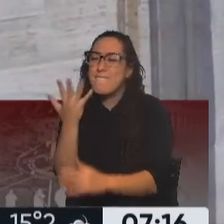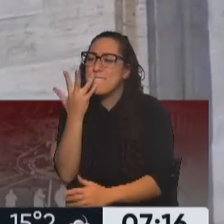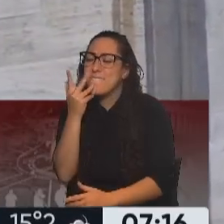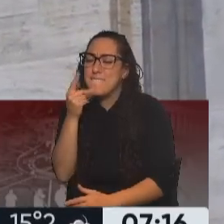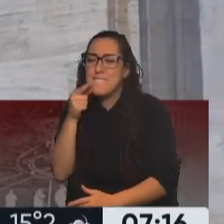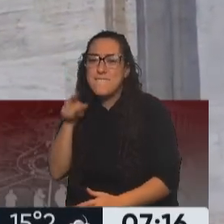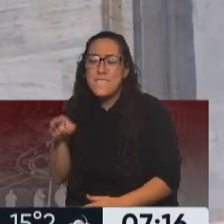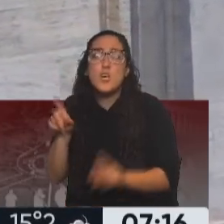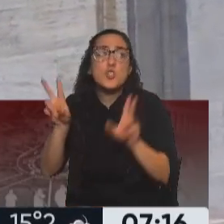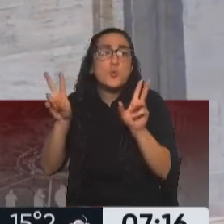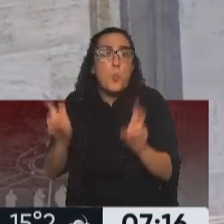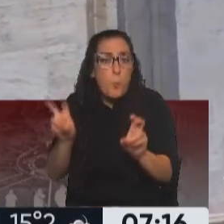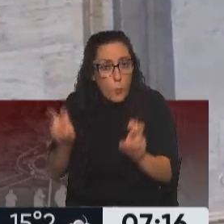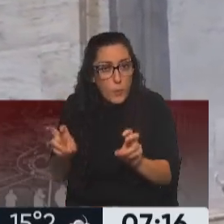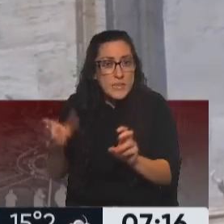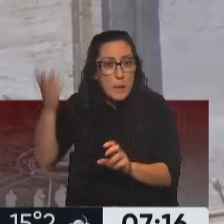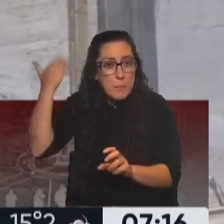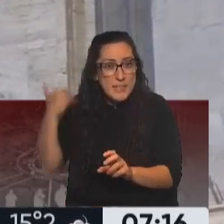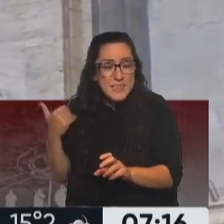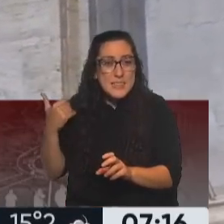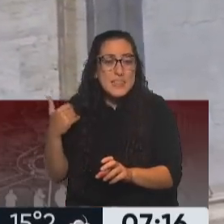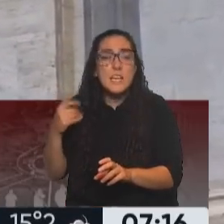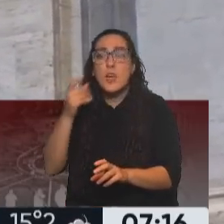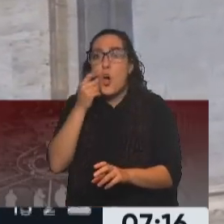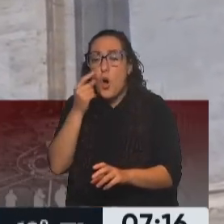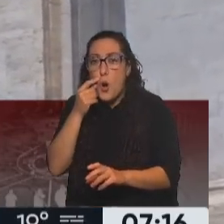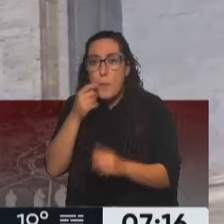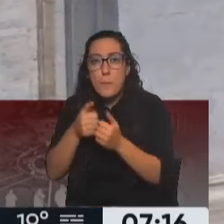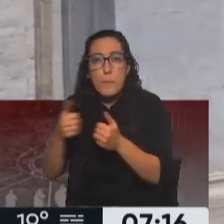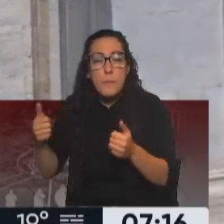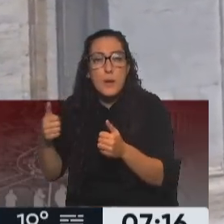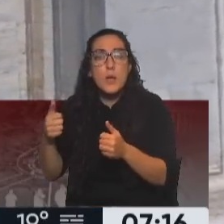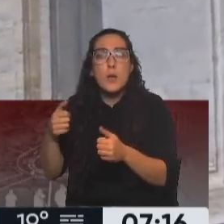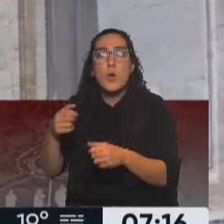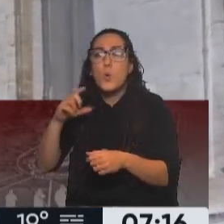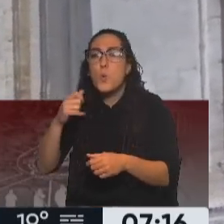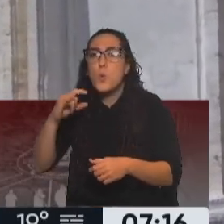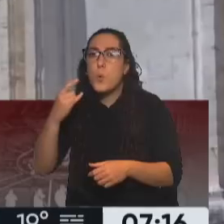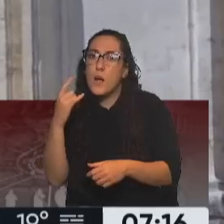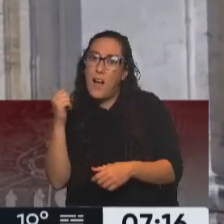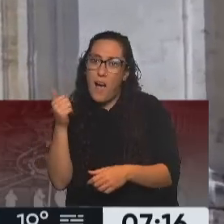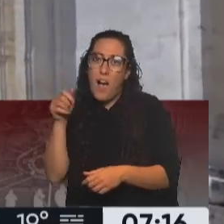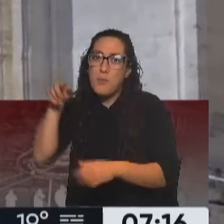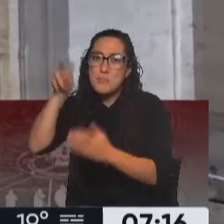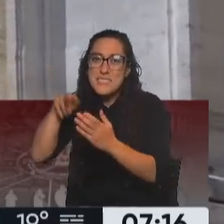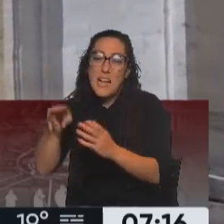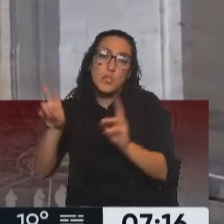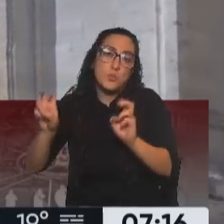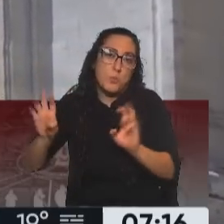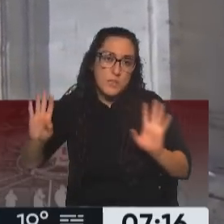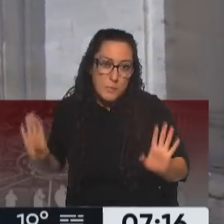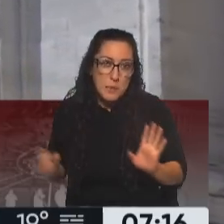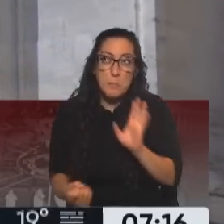supone pintado por el apóstol Luca, que es el protector de los pintores, y es el primer cuadro de Nuestra